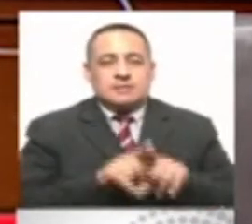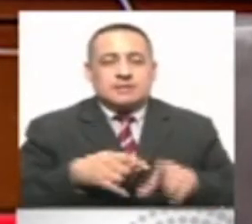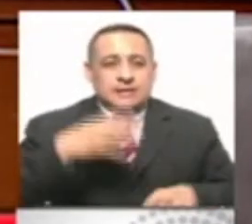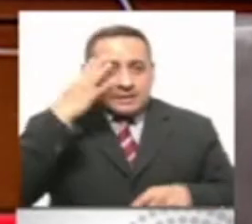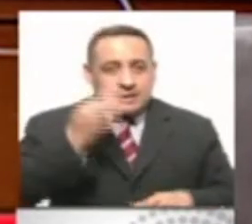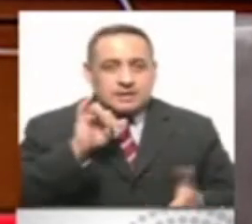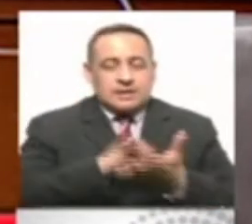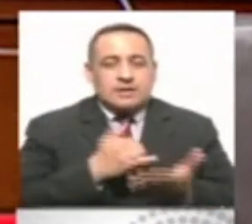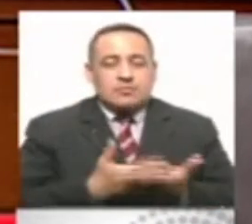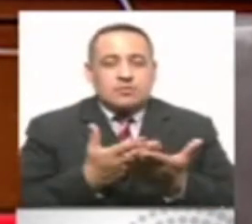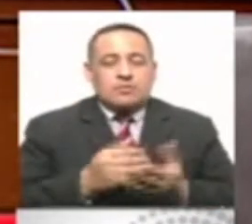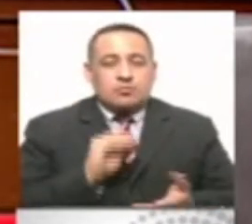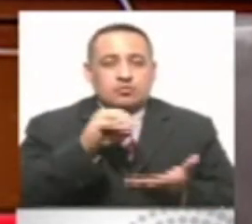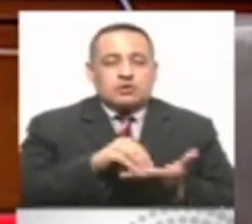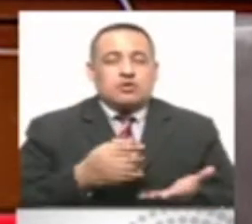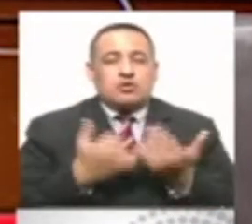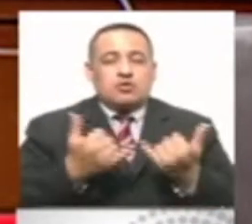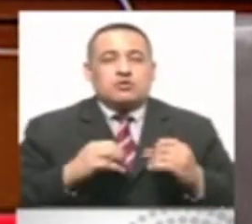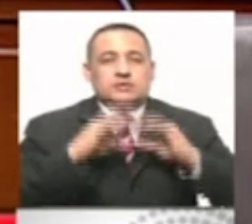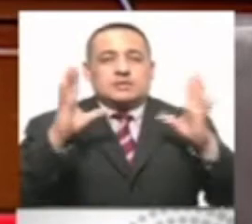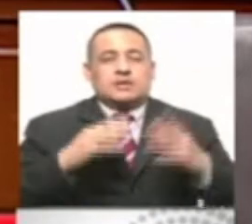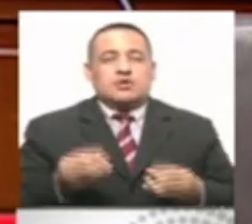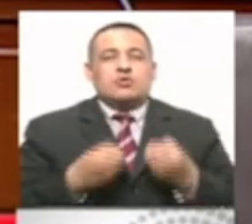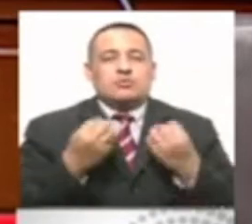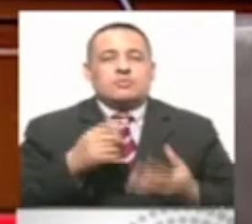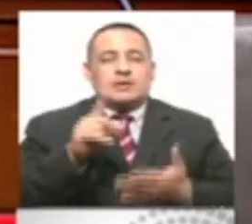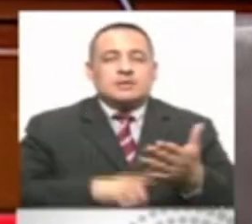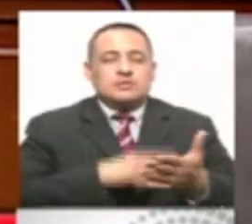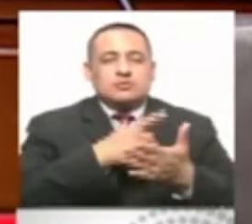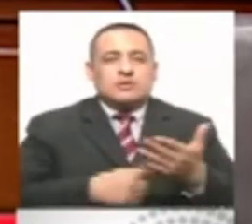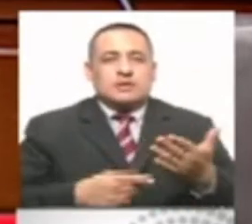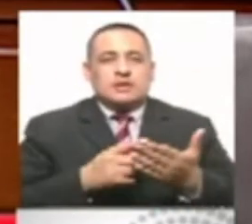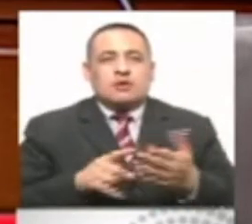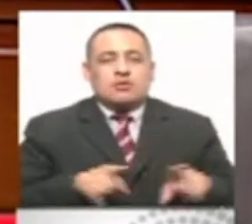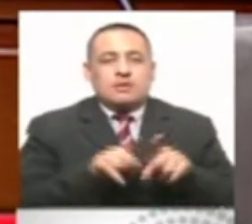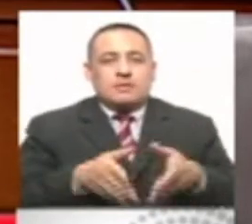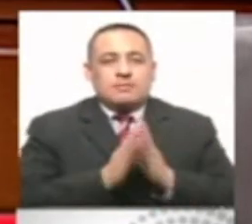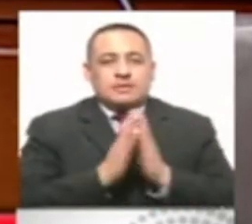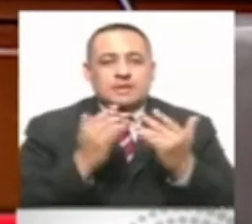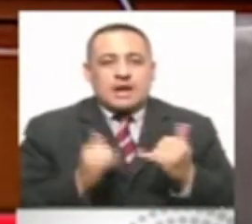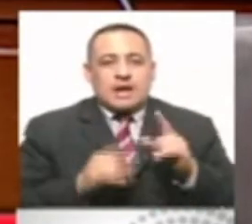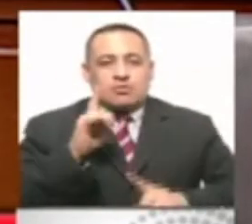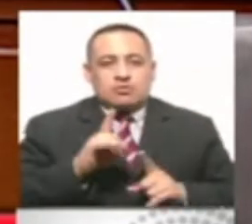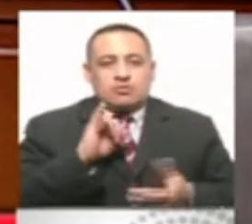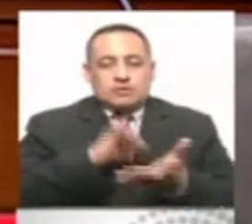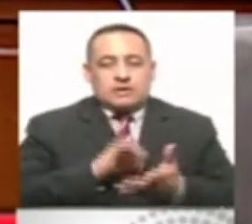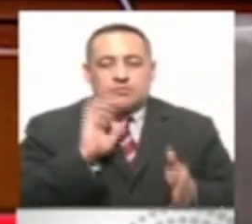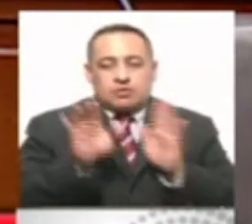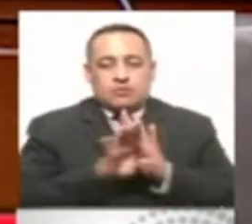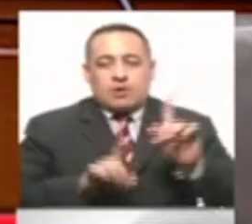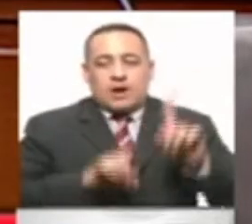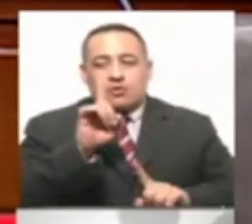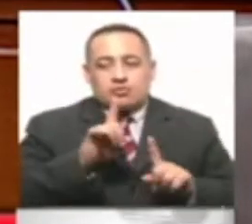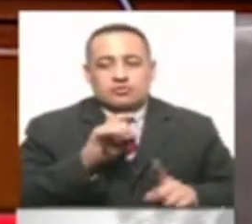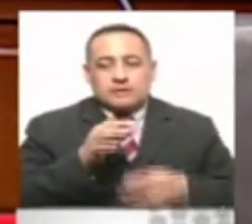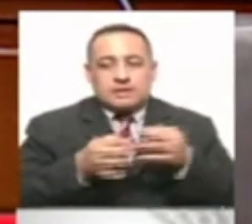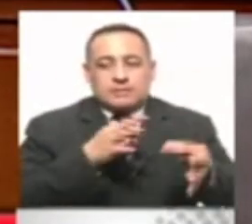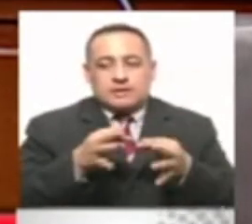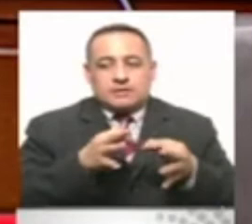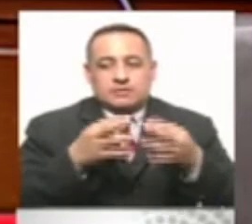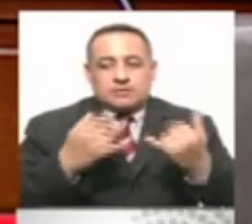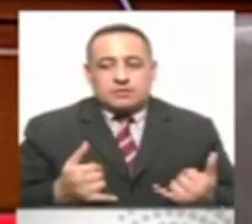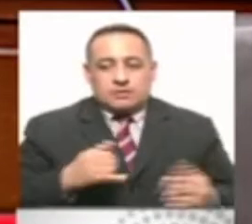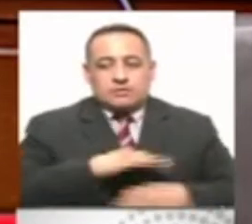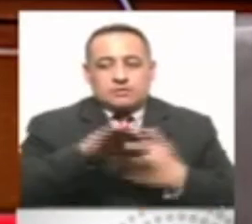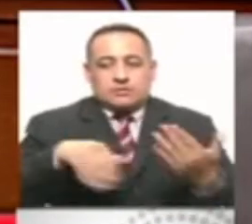criterio que vamos a aplicar hoy día para censurar o para pedir, de repente, como sutilmente están deslizando, la renuncia